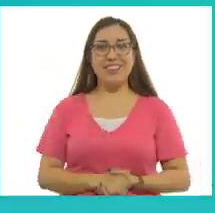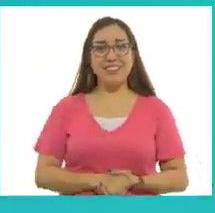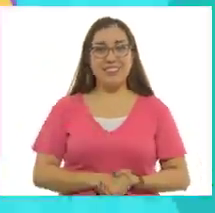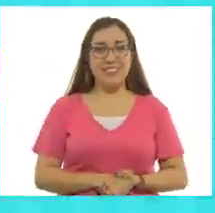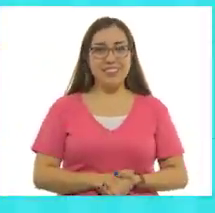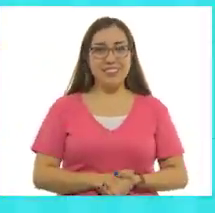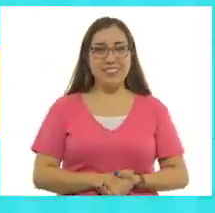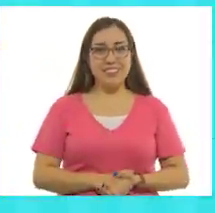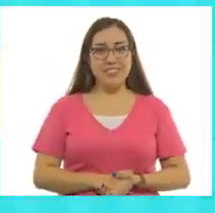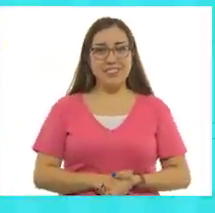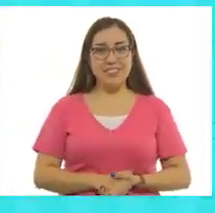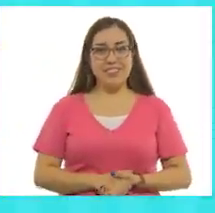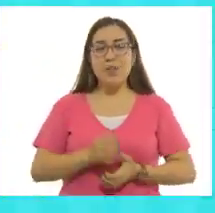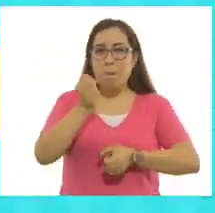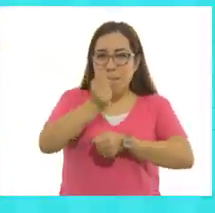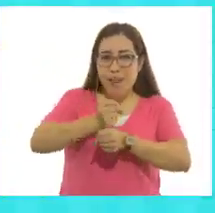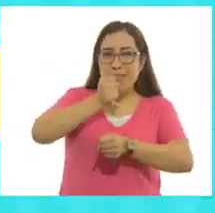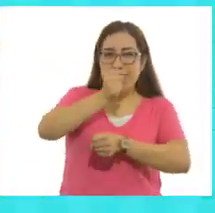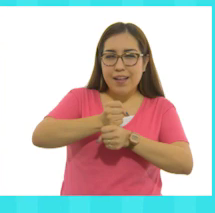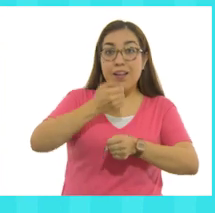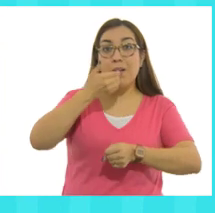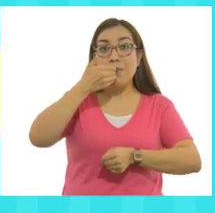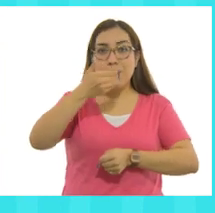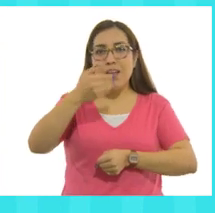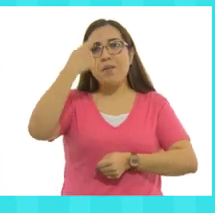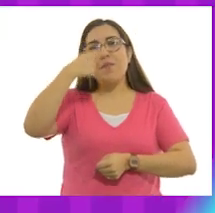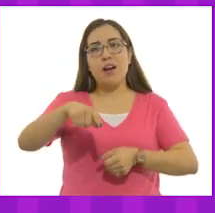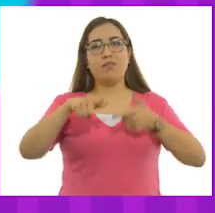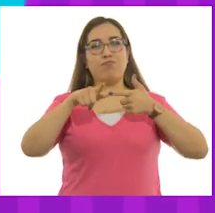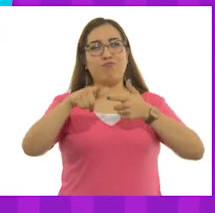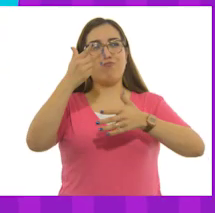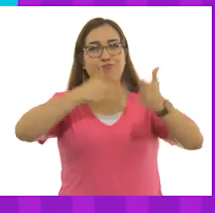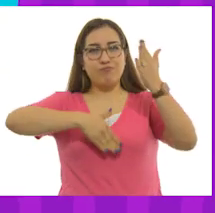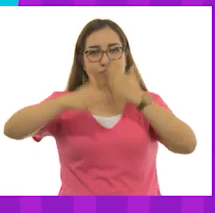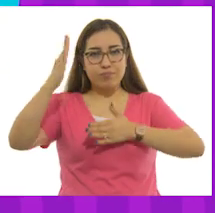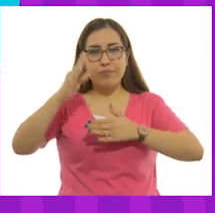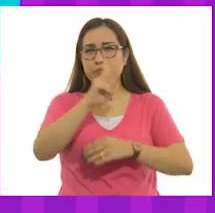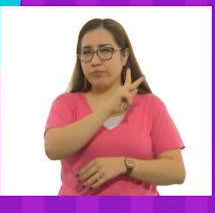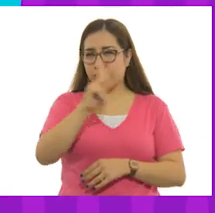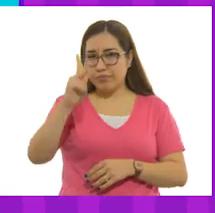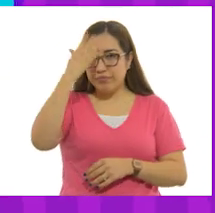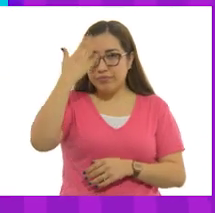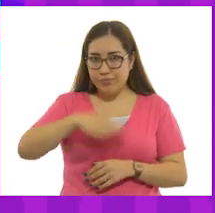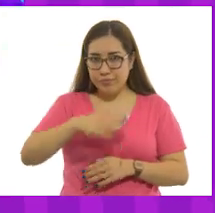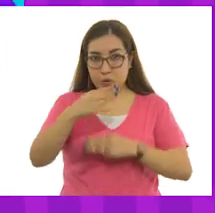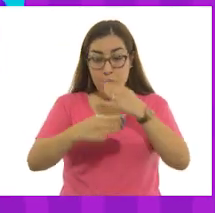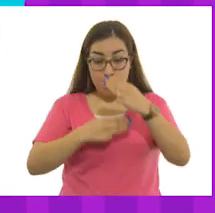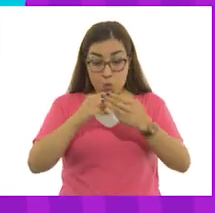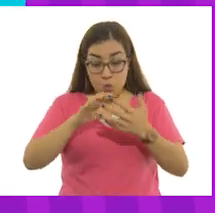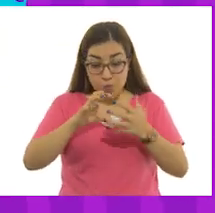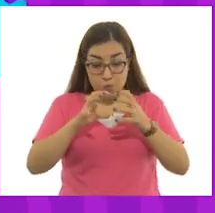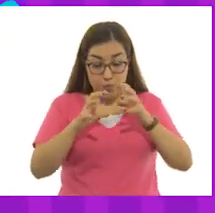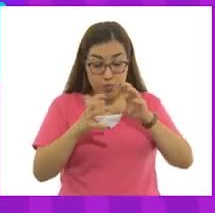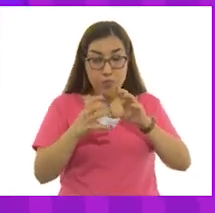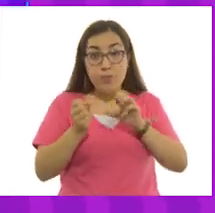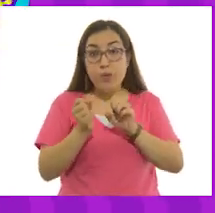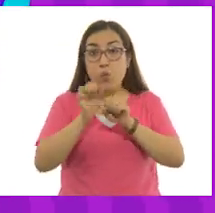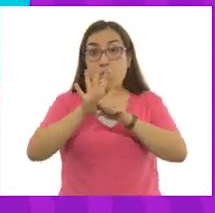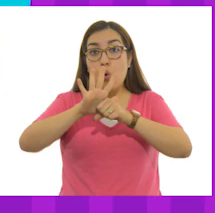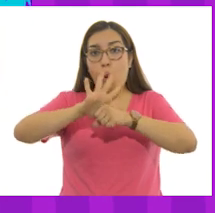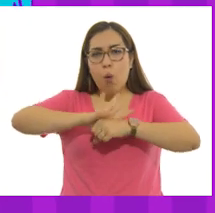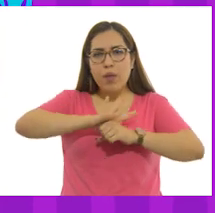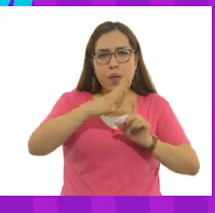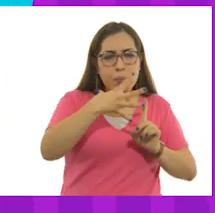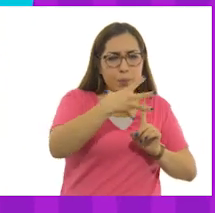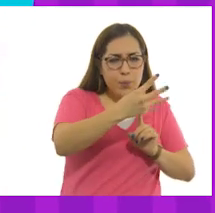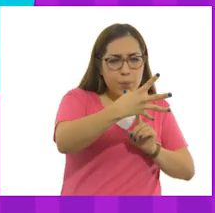buenas prácticas para seguir adelante como todos sabemos la cob y 19 es una enfermedad que se contagia muy fácilmente